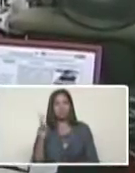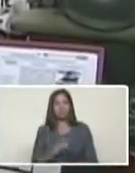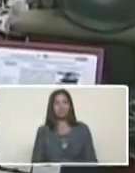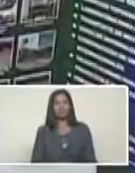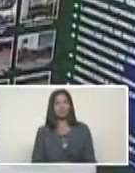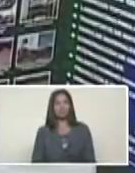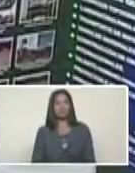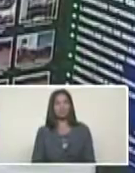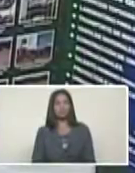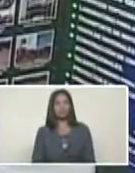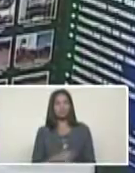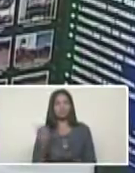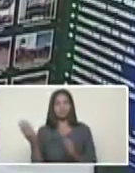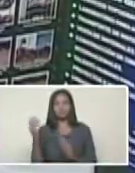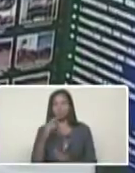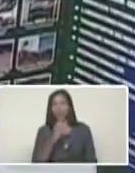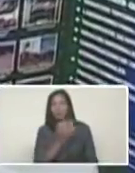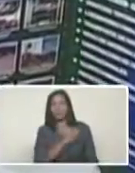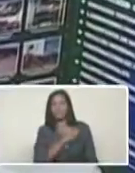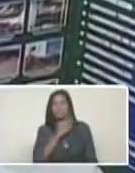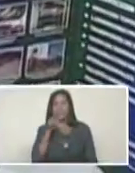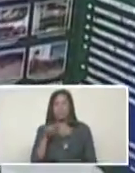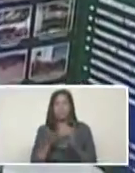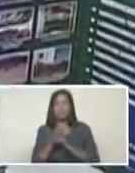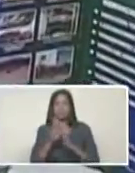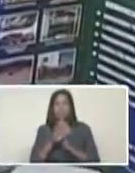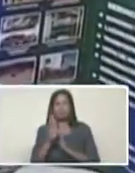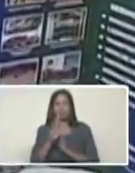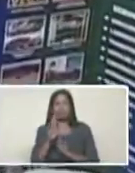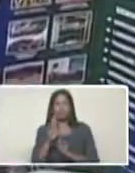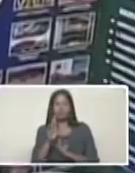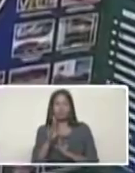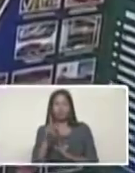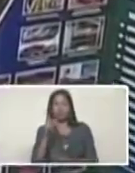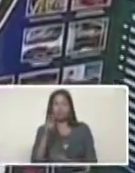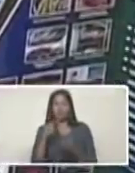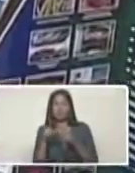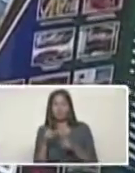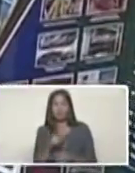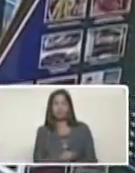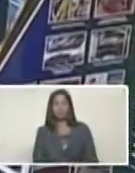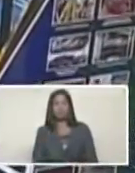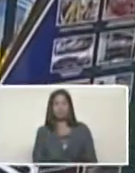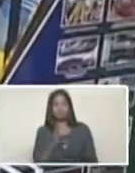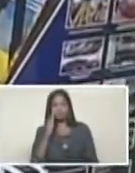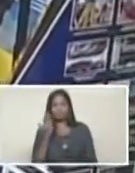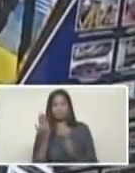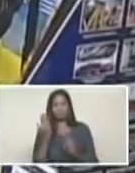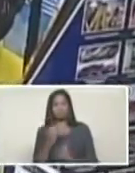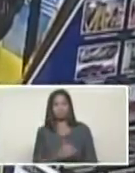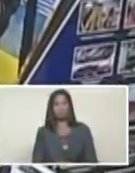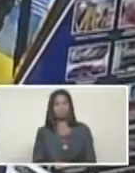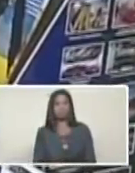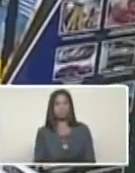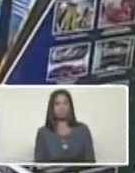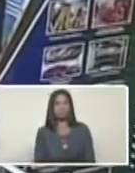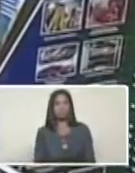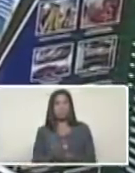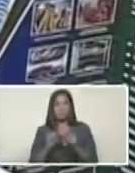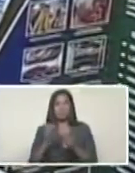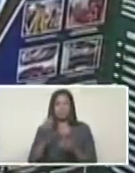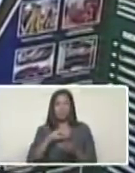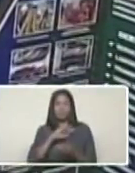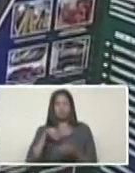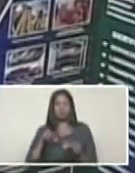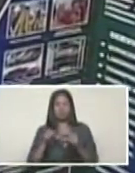Mi coronel Iguaro también desarrolló el MODAT. Correcto, adelante. Mi comandante jefe, siguiendo los lineamientos de